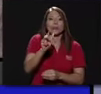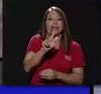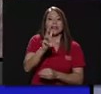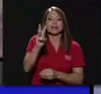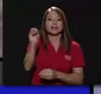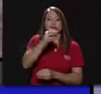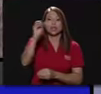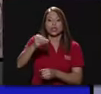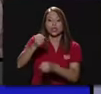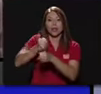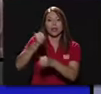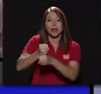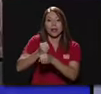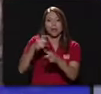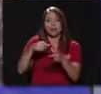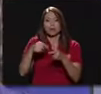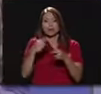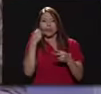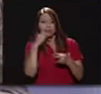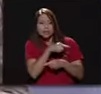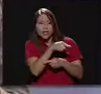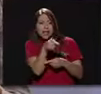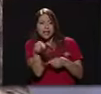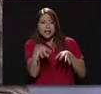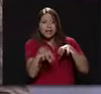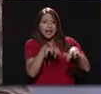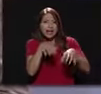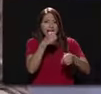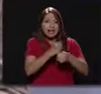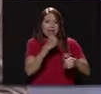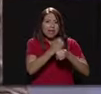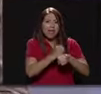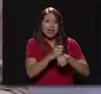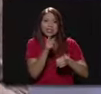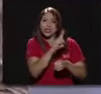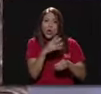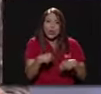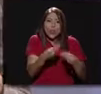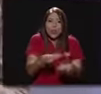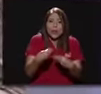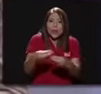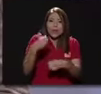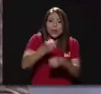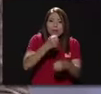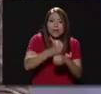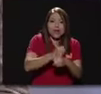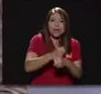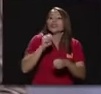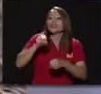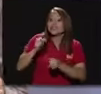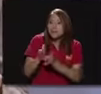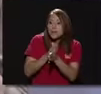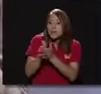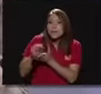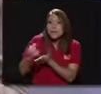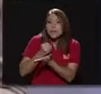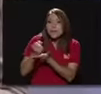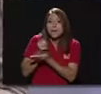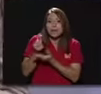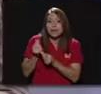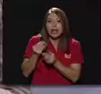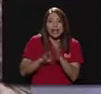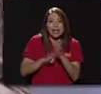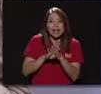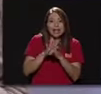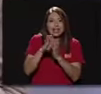al empleo. Entonces, ¿qué es lo que vemos? Que son actividades que no son muy intensivas en empleo, sino que son muy intensivas en capital, crecen